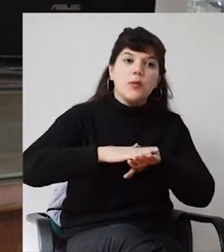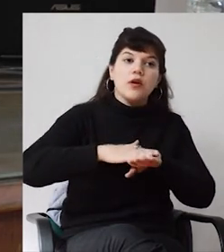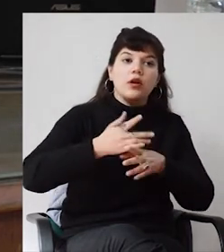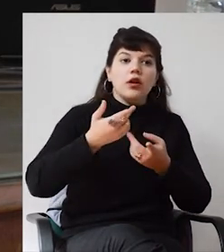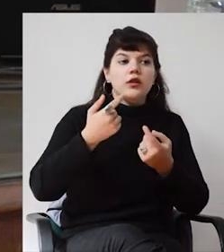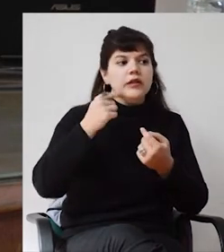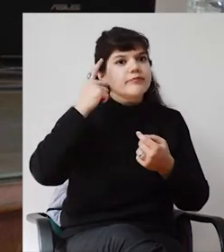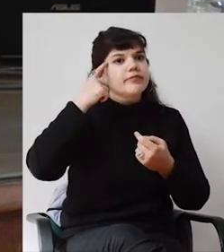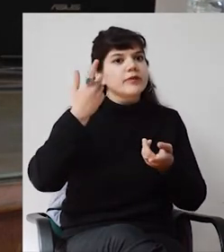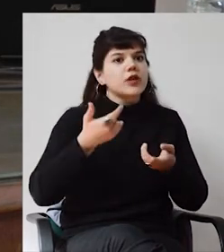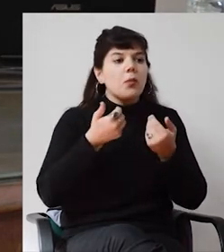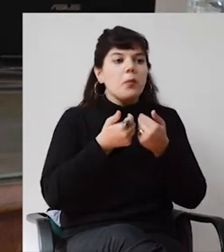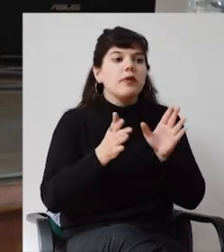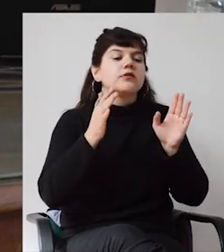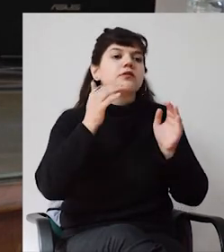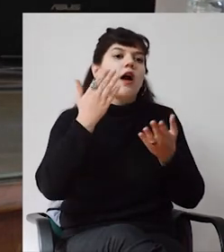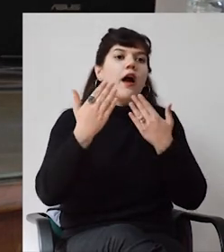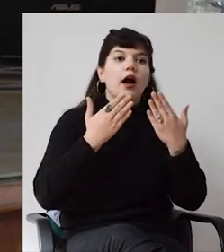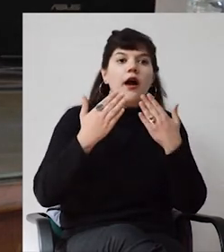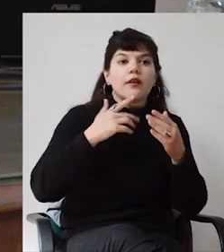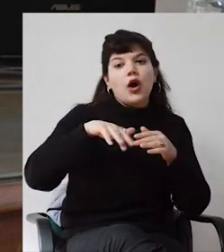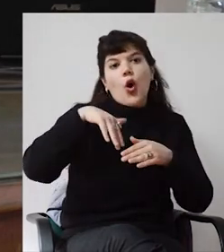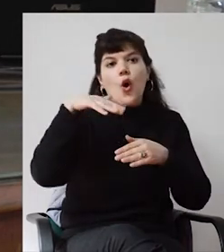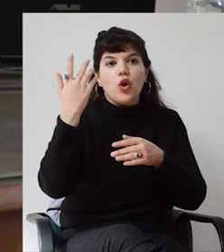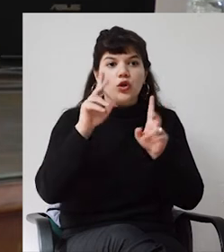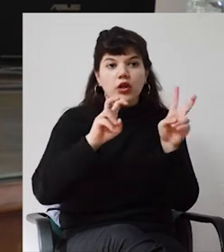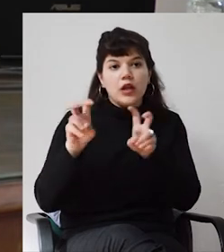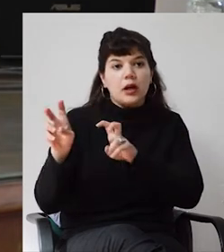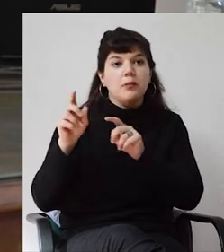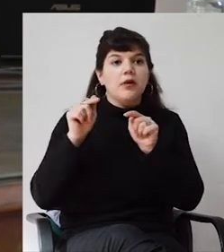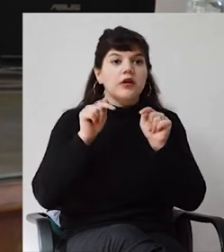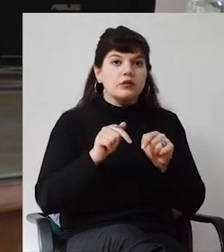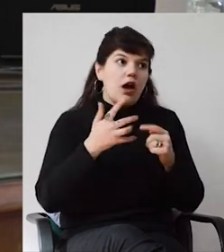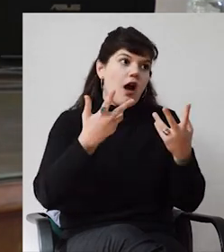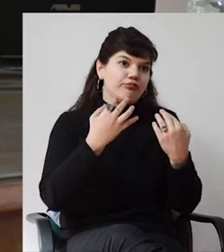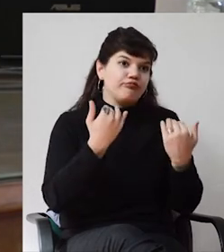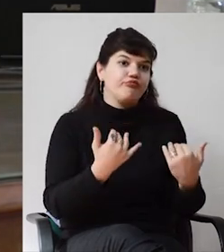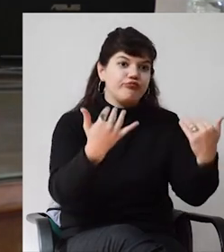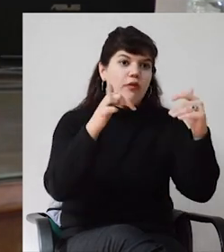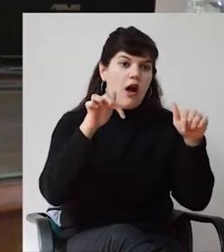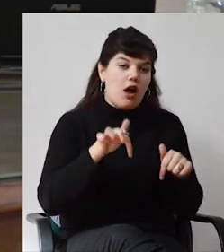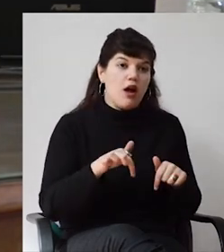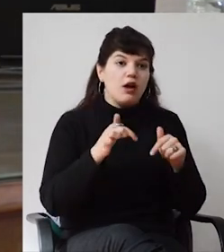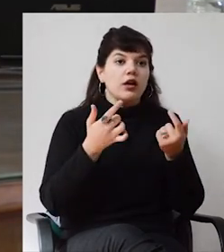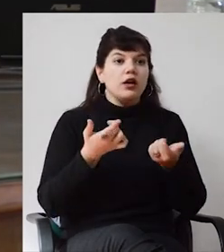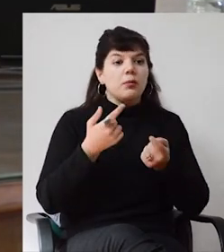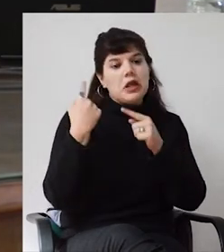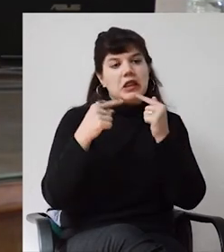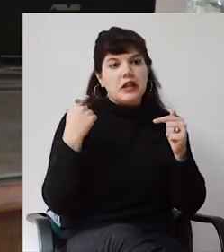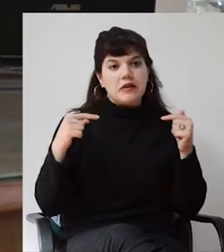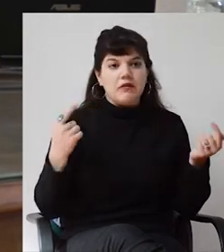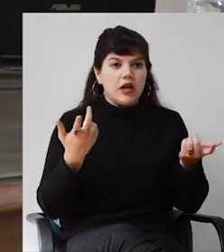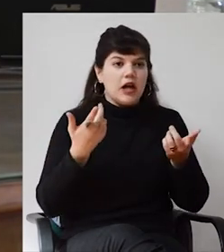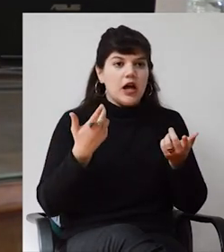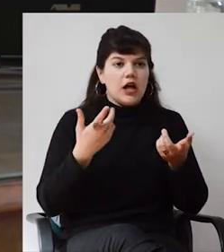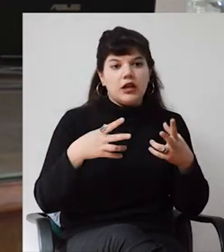poco también a modo de disparador para tener después un intercambio entre los que estamos participando por